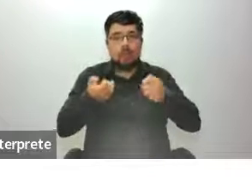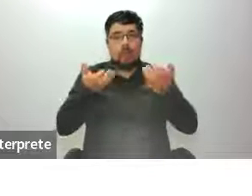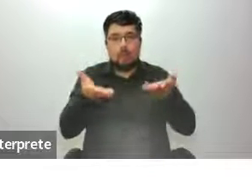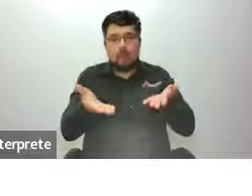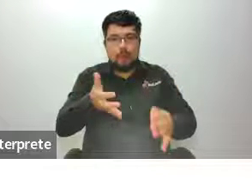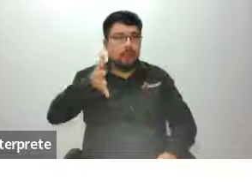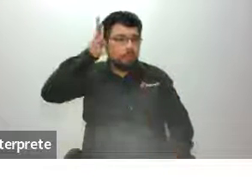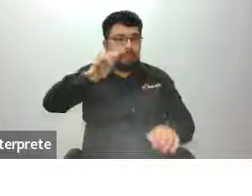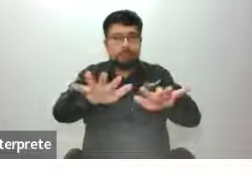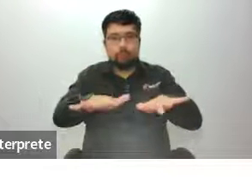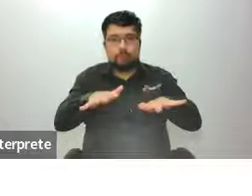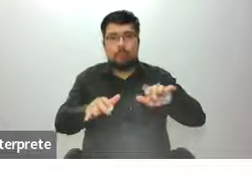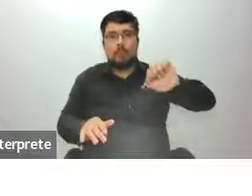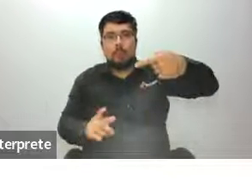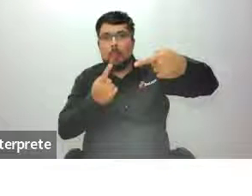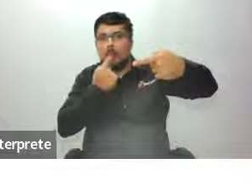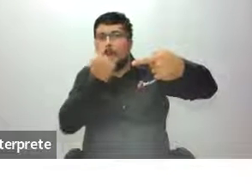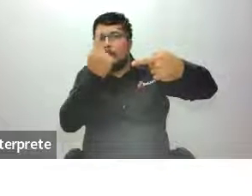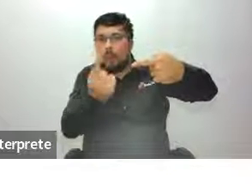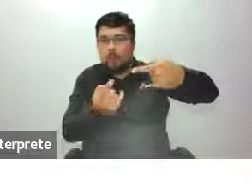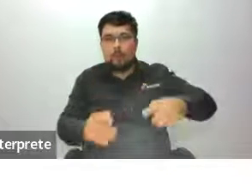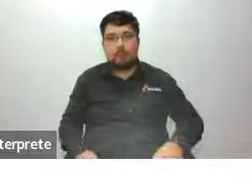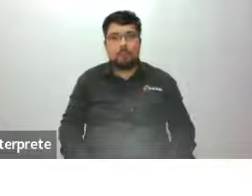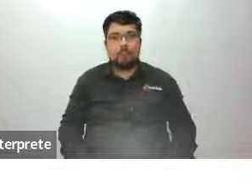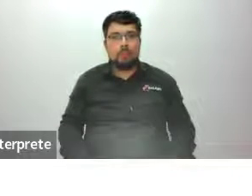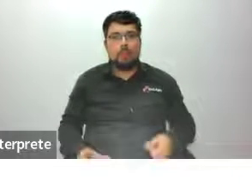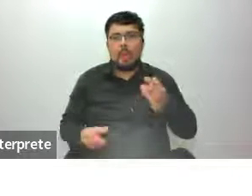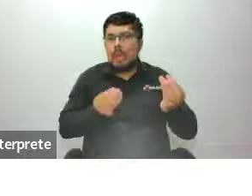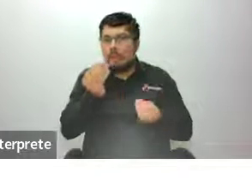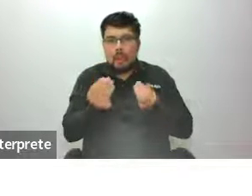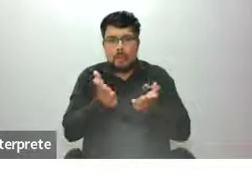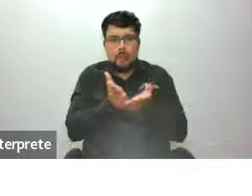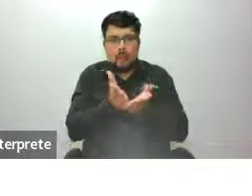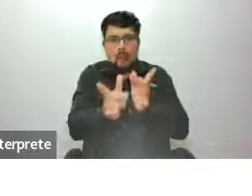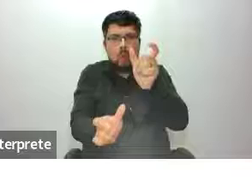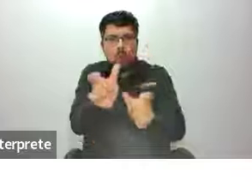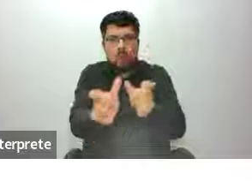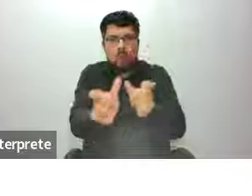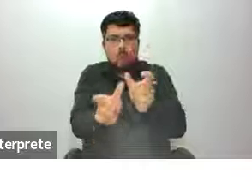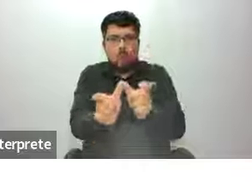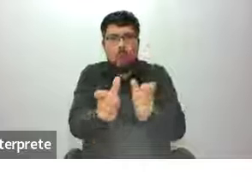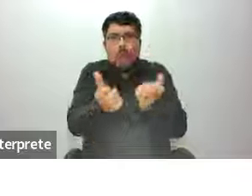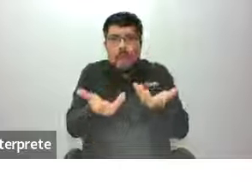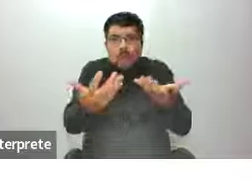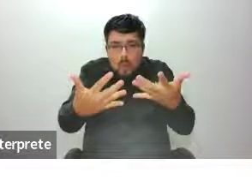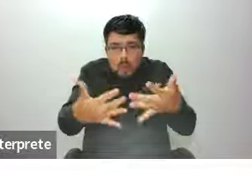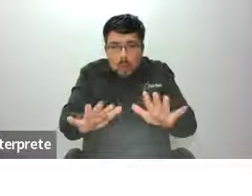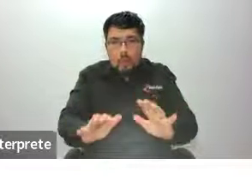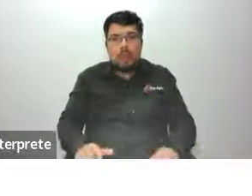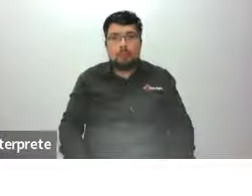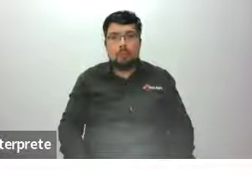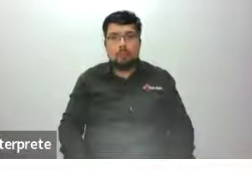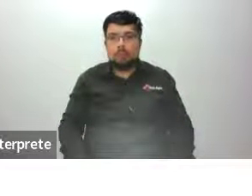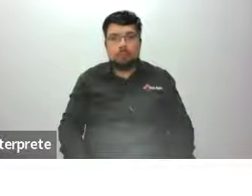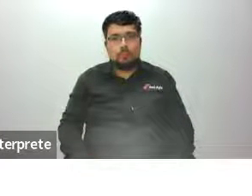pregunta es, ¿qué pasa con estudiantes que ya han pasado la etapa crítica para el desarrollo del lenguaje?